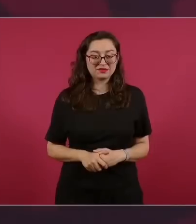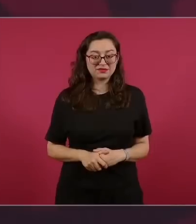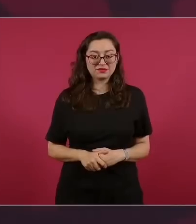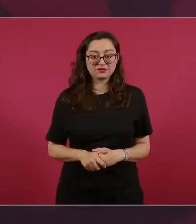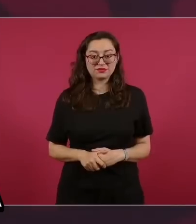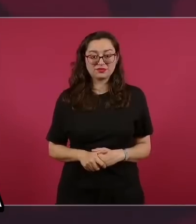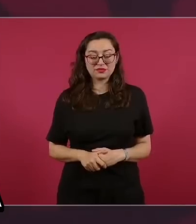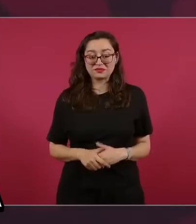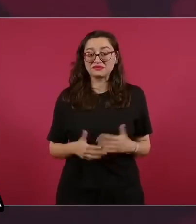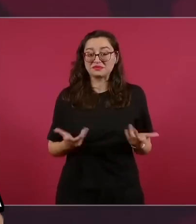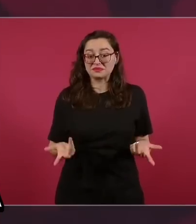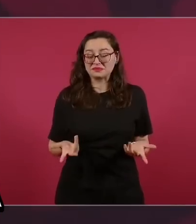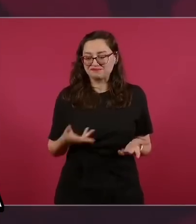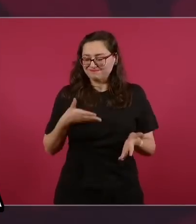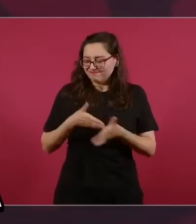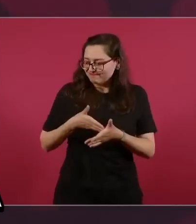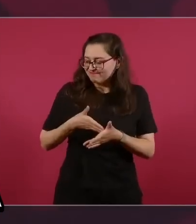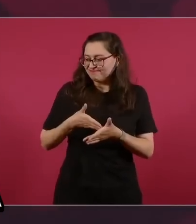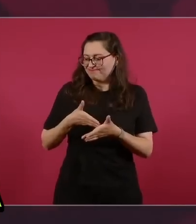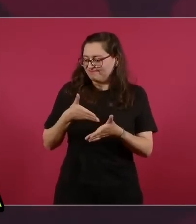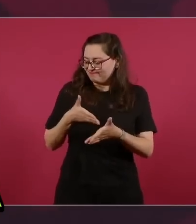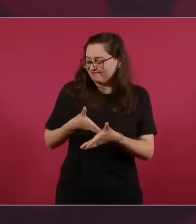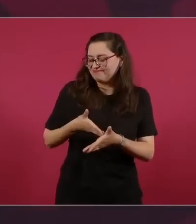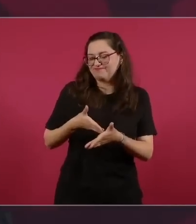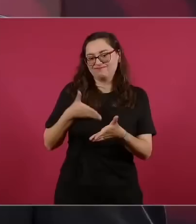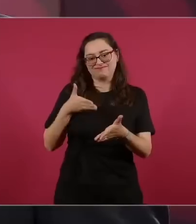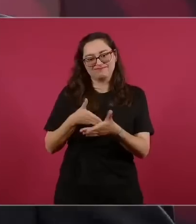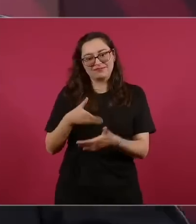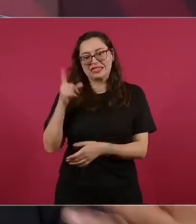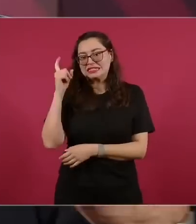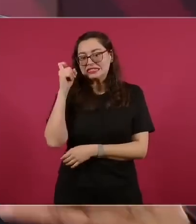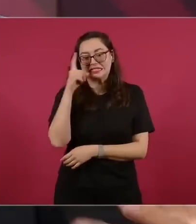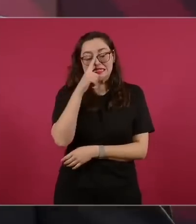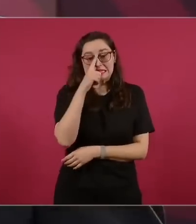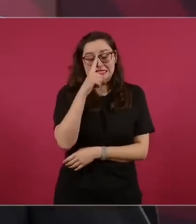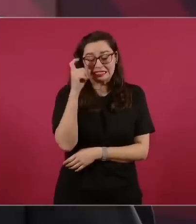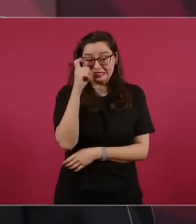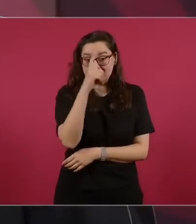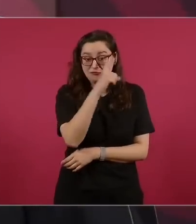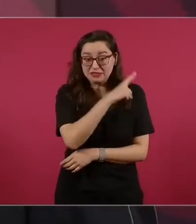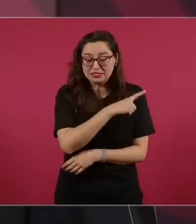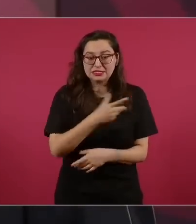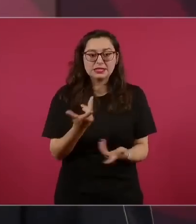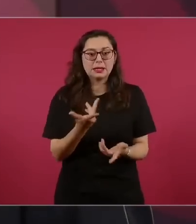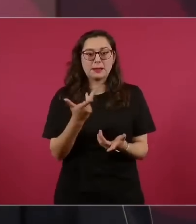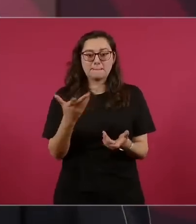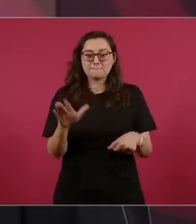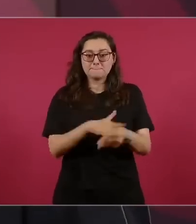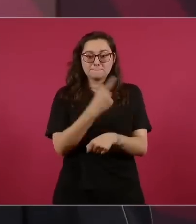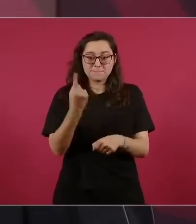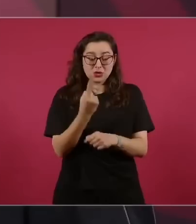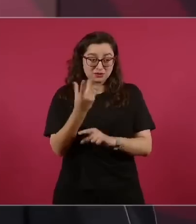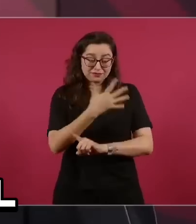se nos ha dificultado por una serie de factores que no han